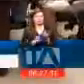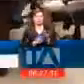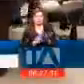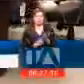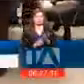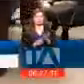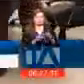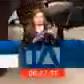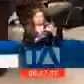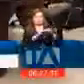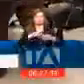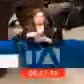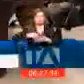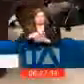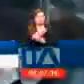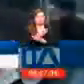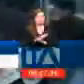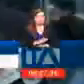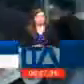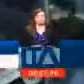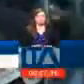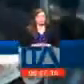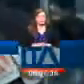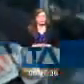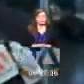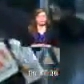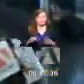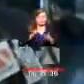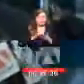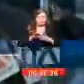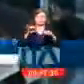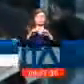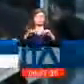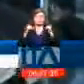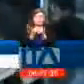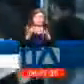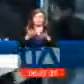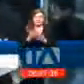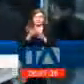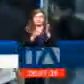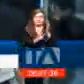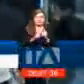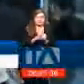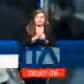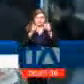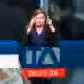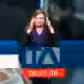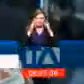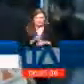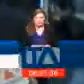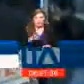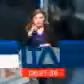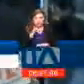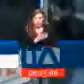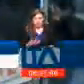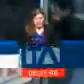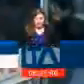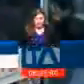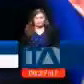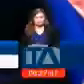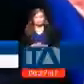para limitar al Consejo de Participación. Es imperante que esta Asamblea Nacional lo ponga en el orden del día. Le hago un llamado público al presidente de la